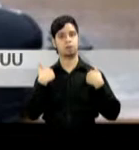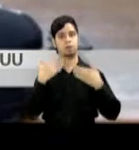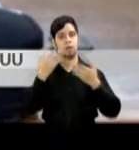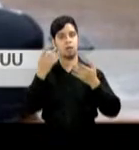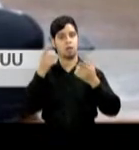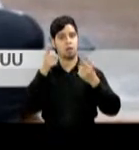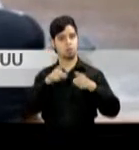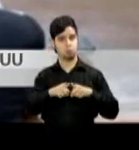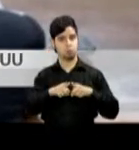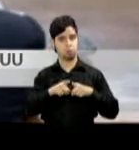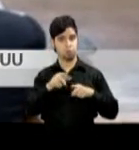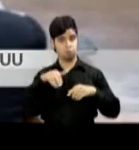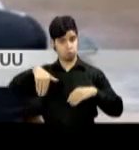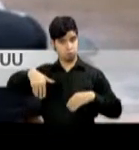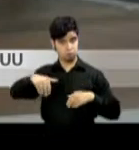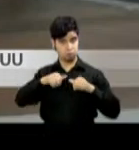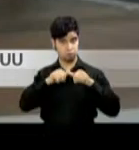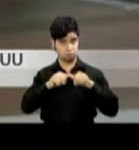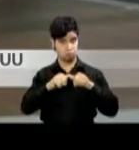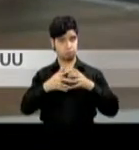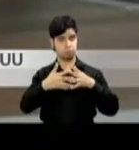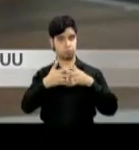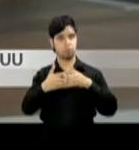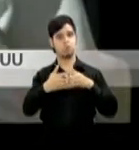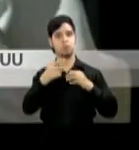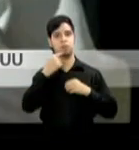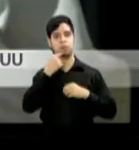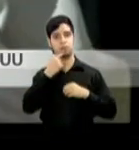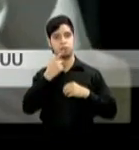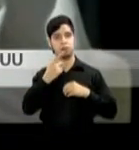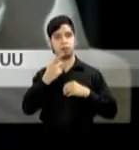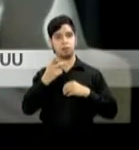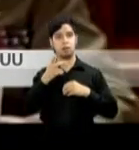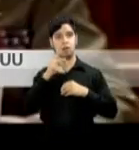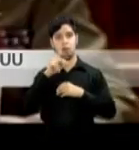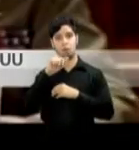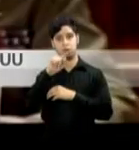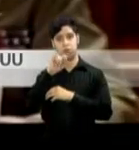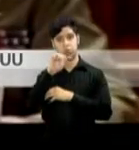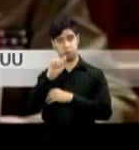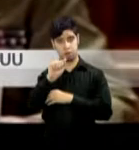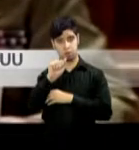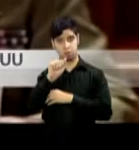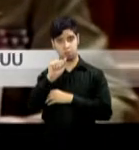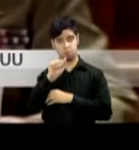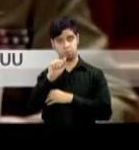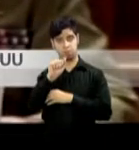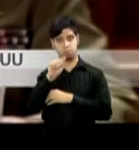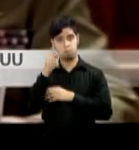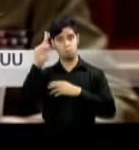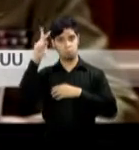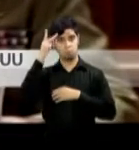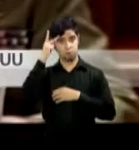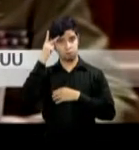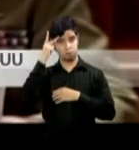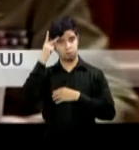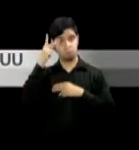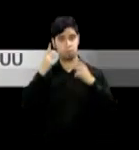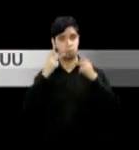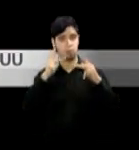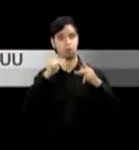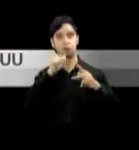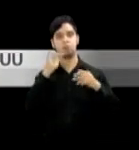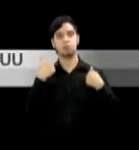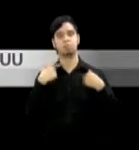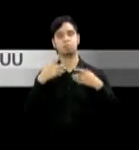todavía está vigente en Estados Unidos, que declara que la política pública de Estados Unidos, hasta que eso se cambie, es un embargo económico con ciertas